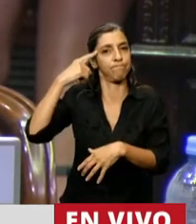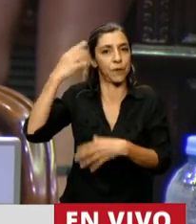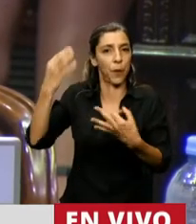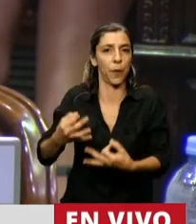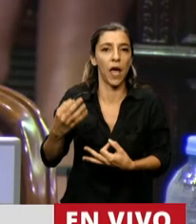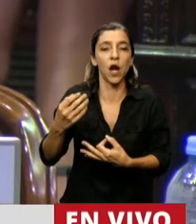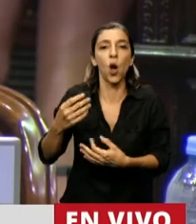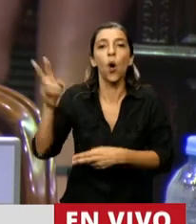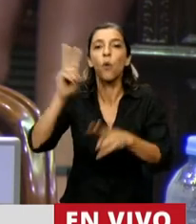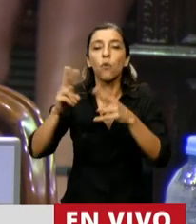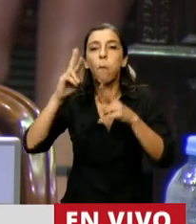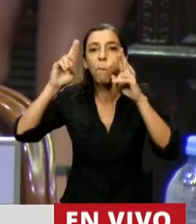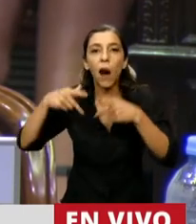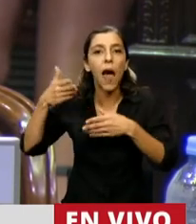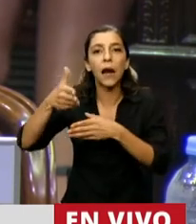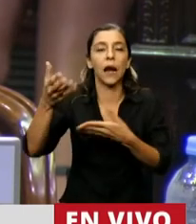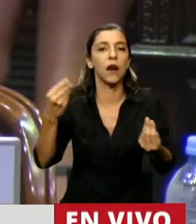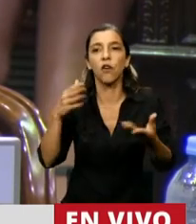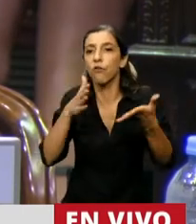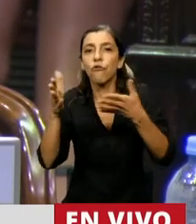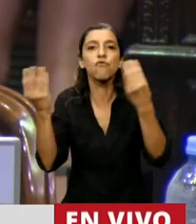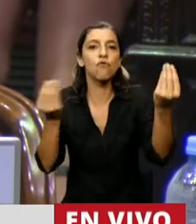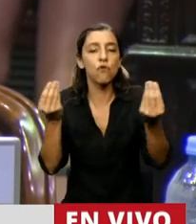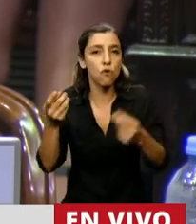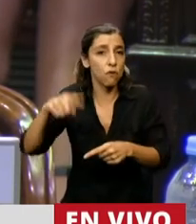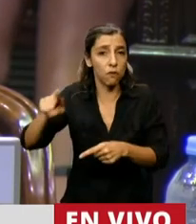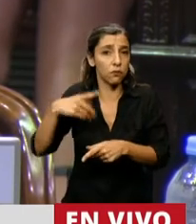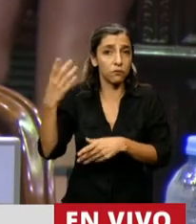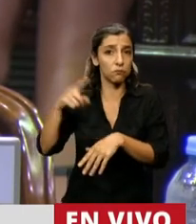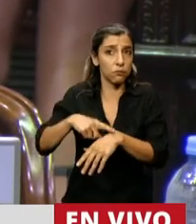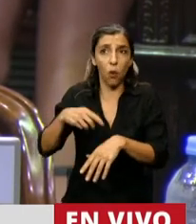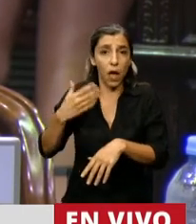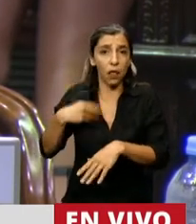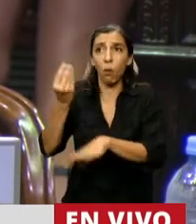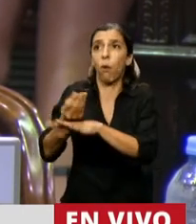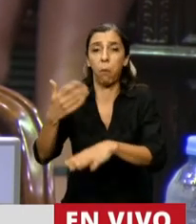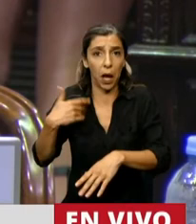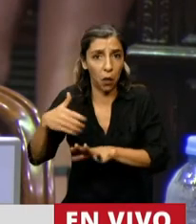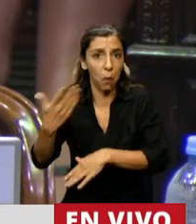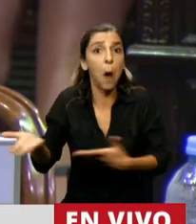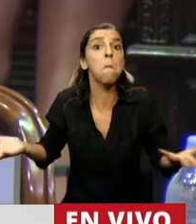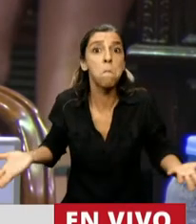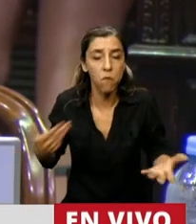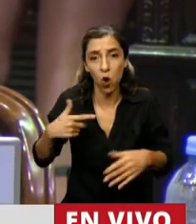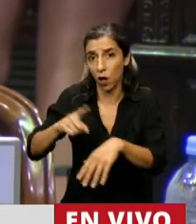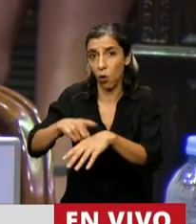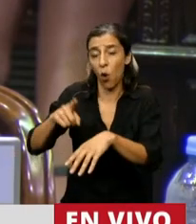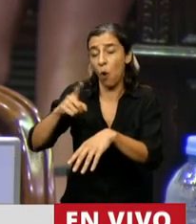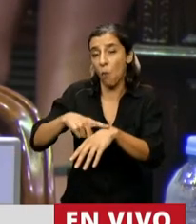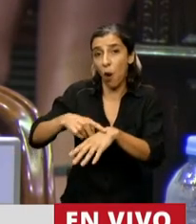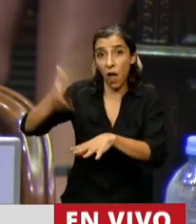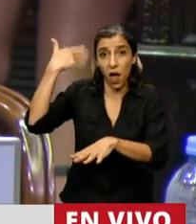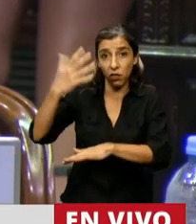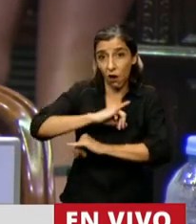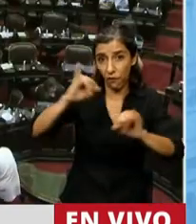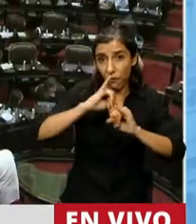rumbo porque llegaron pero no saben para que busquen generar trabajo porque nos decían en la campaña que se salía creciendo y nadie